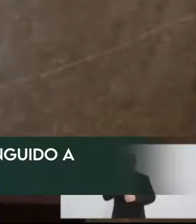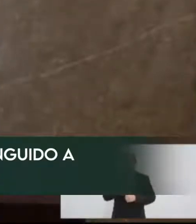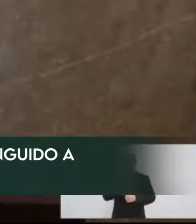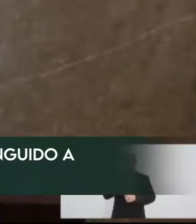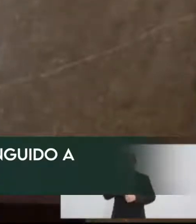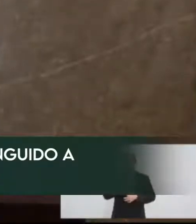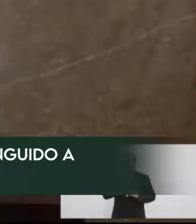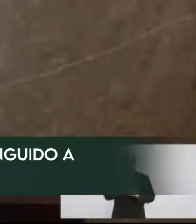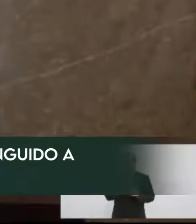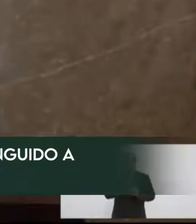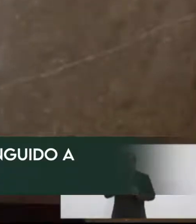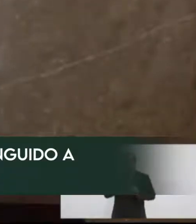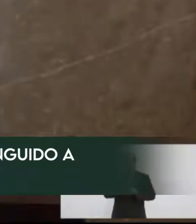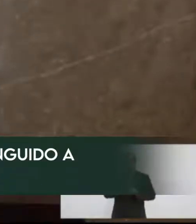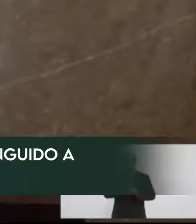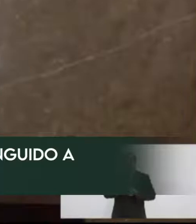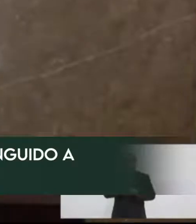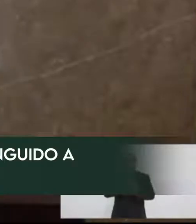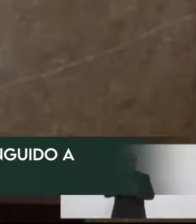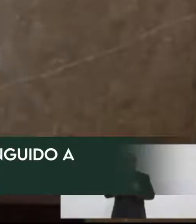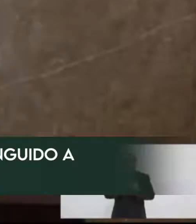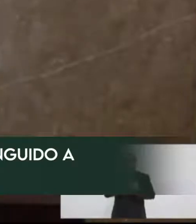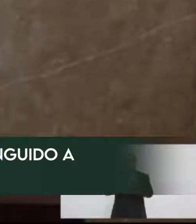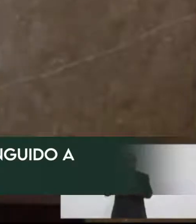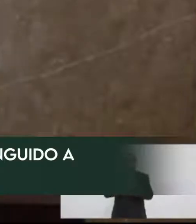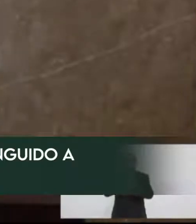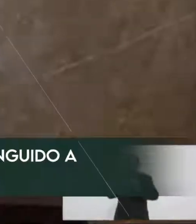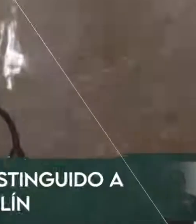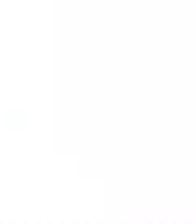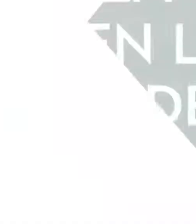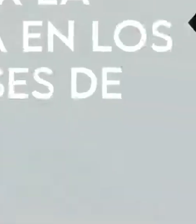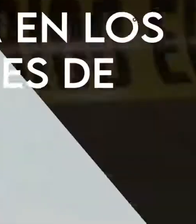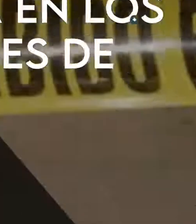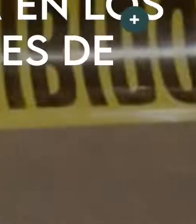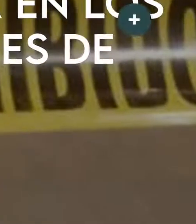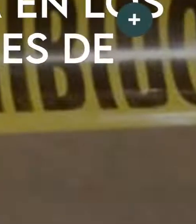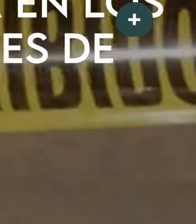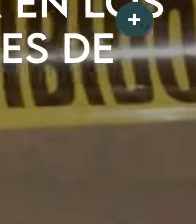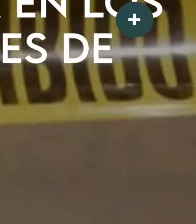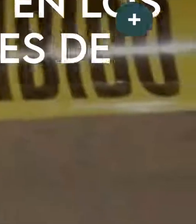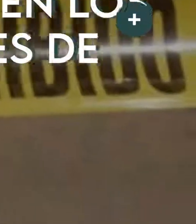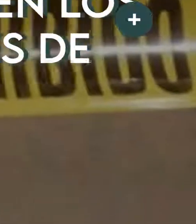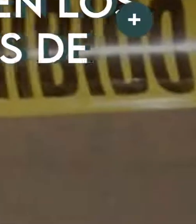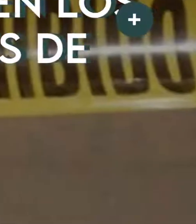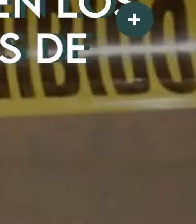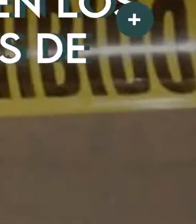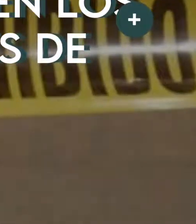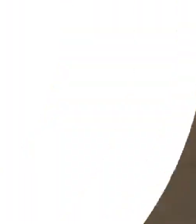como la crítica a las políticas ortodoxas de libre mercado.